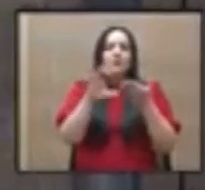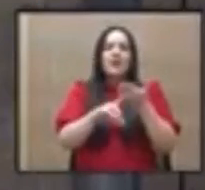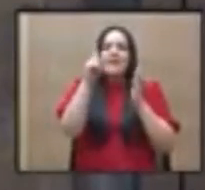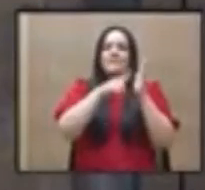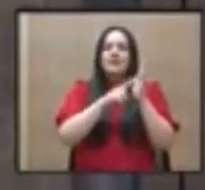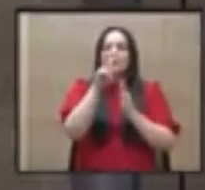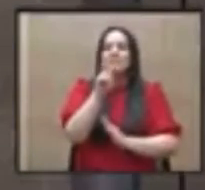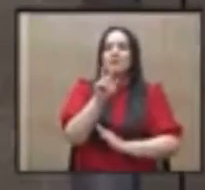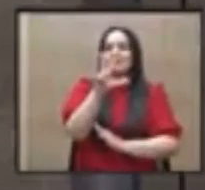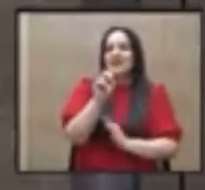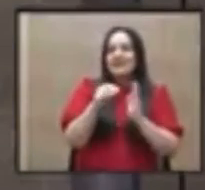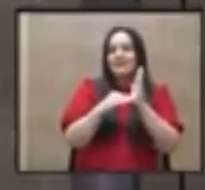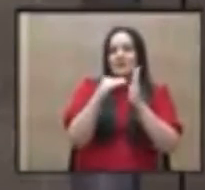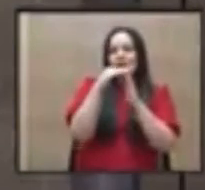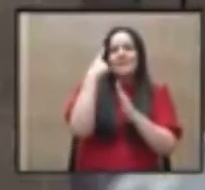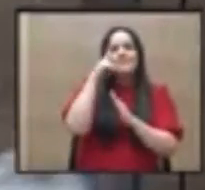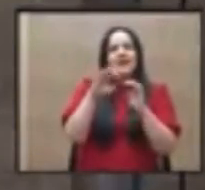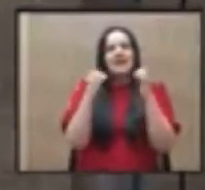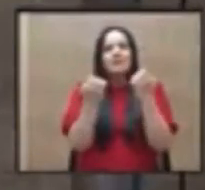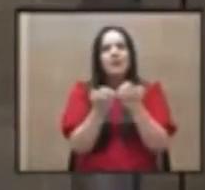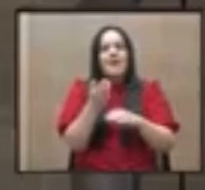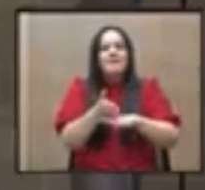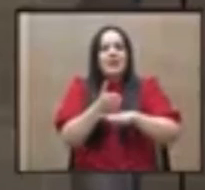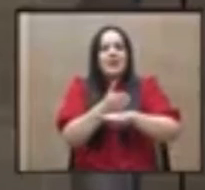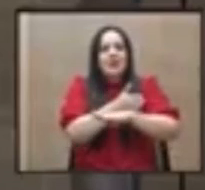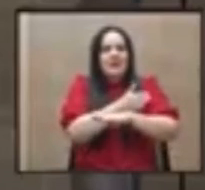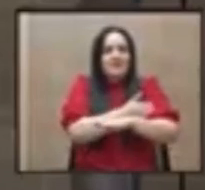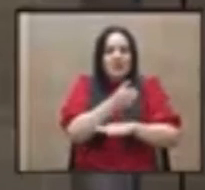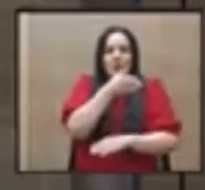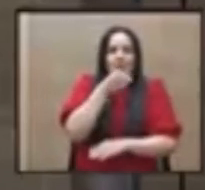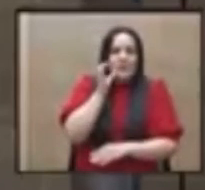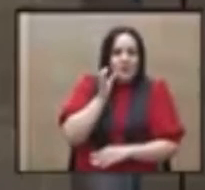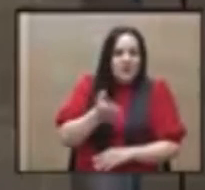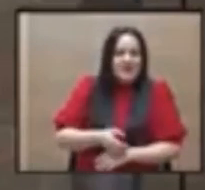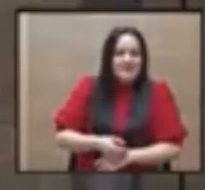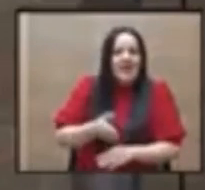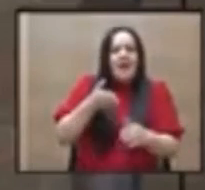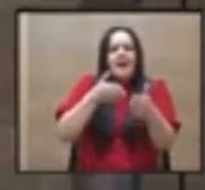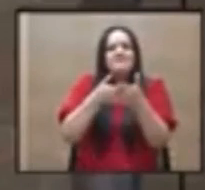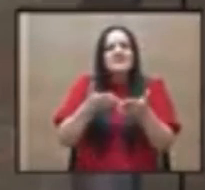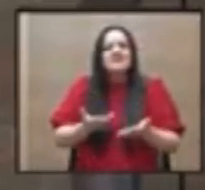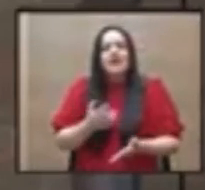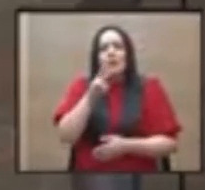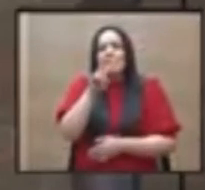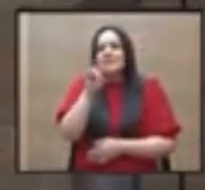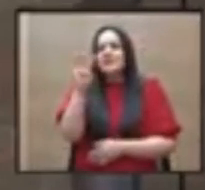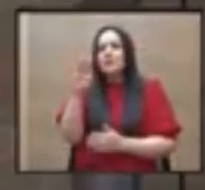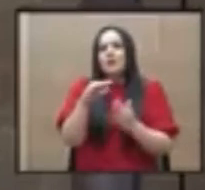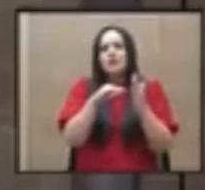1.230 millones para equipamiento y mejoramiento de comedores, afectando